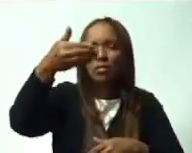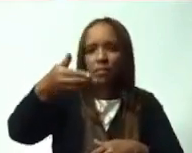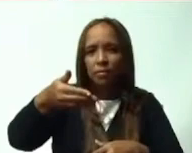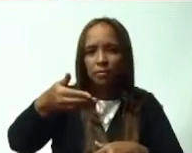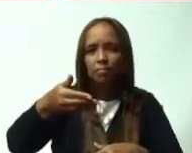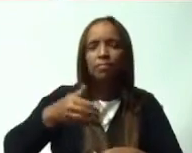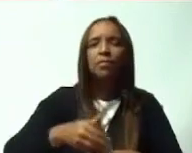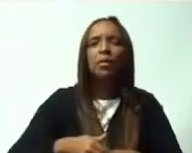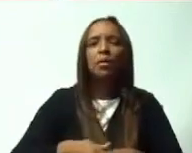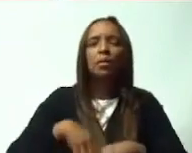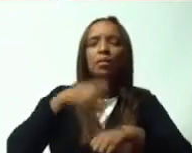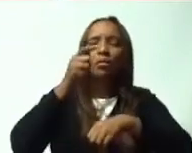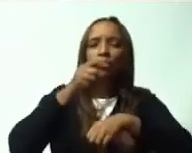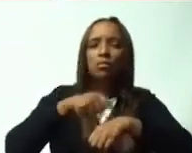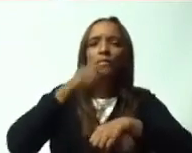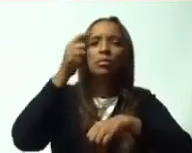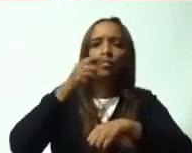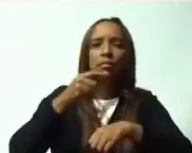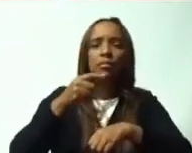porque somos